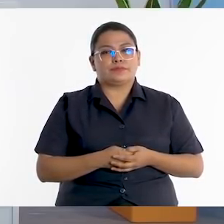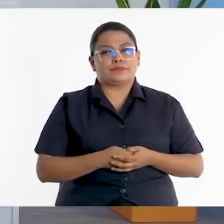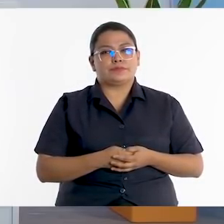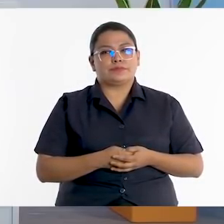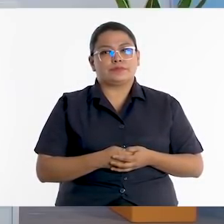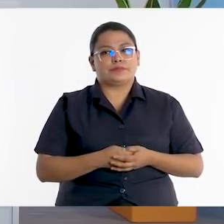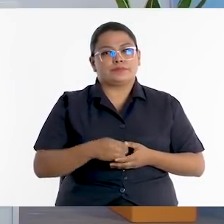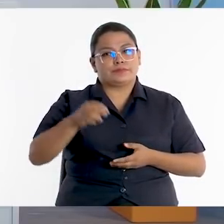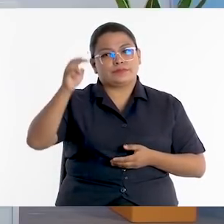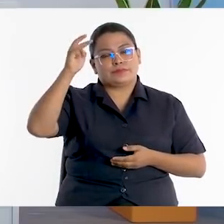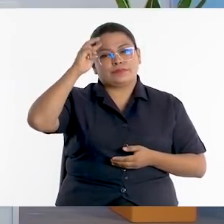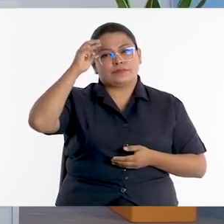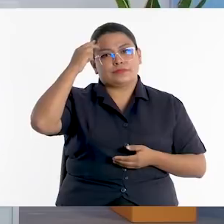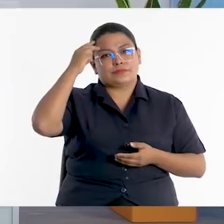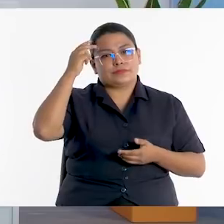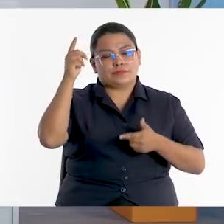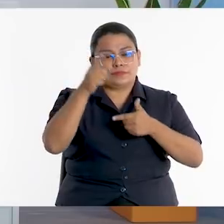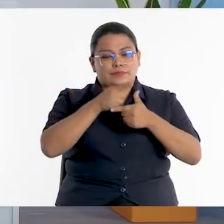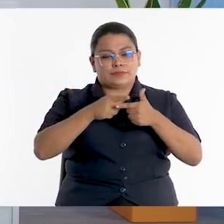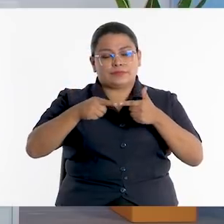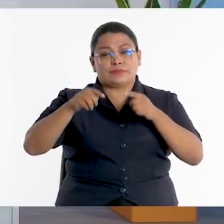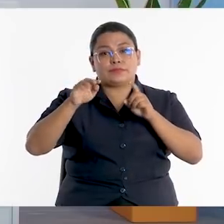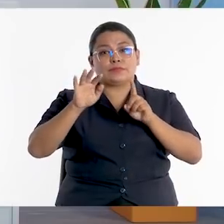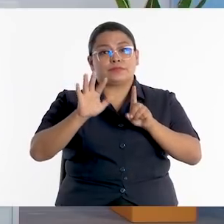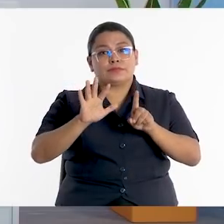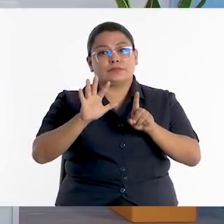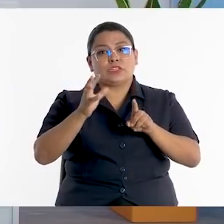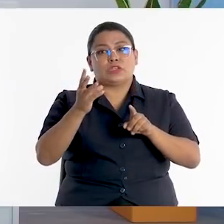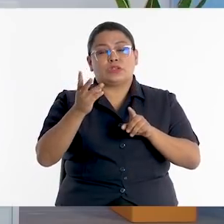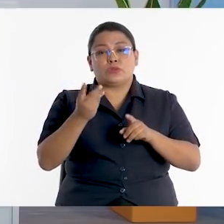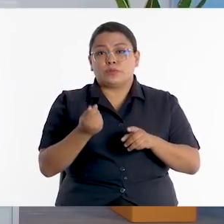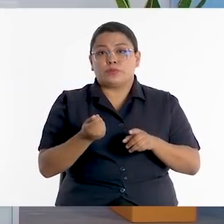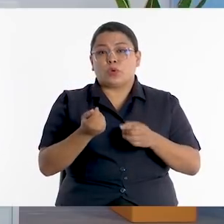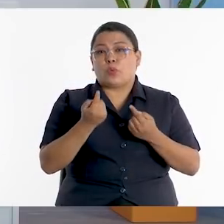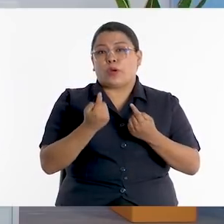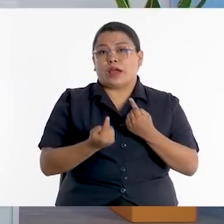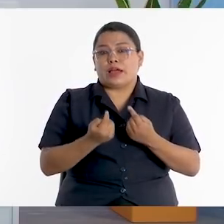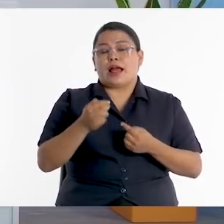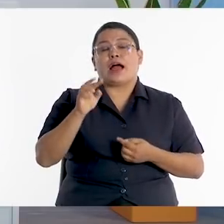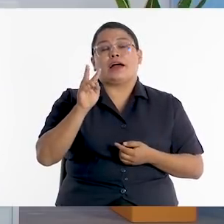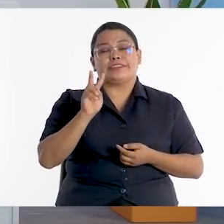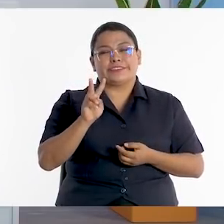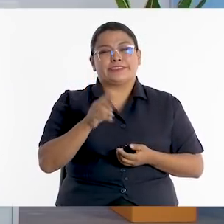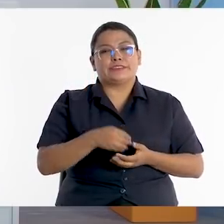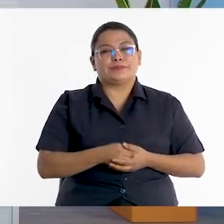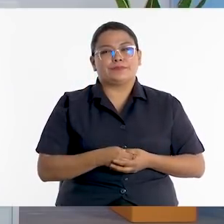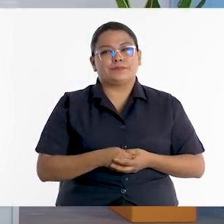Es decir, que al dividir entre 6, el valor desconocido es 2.